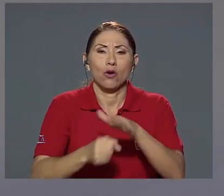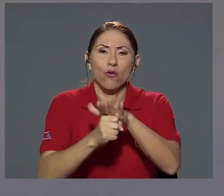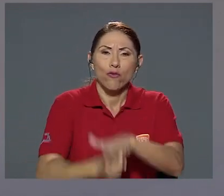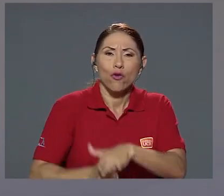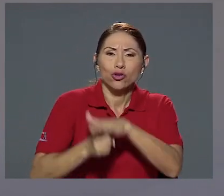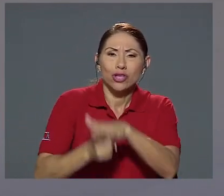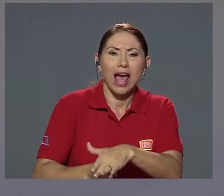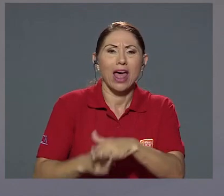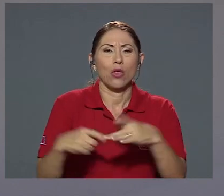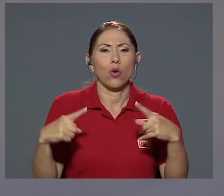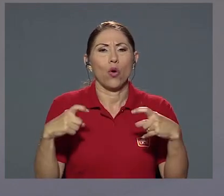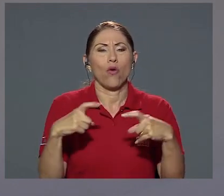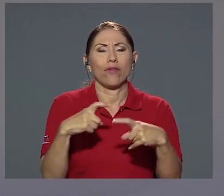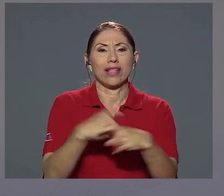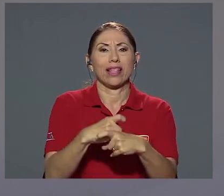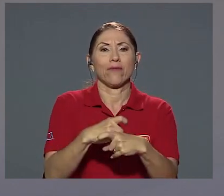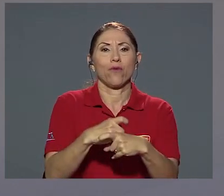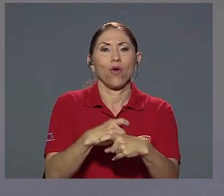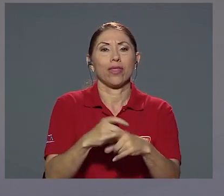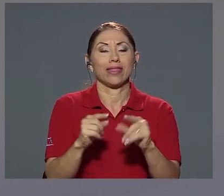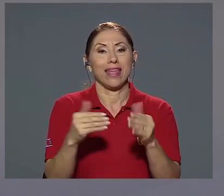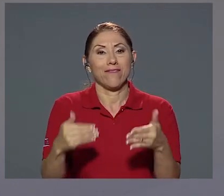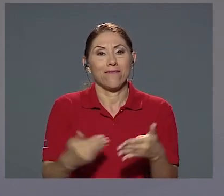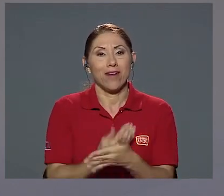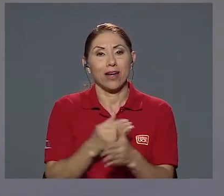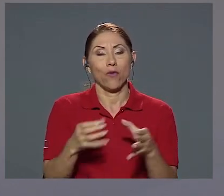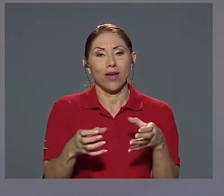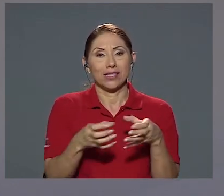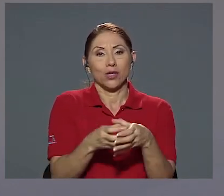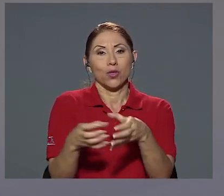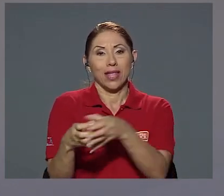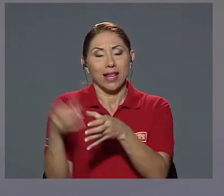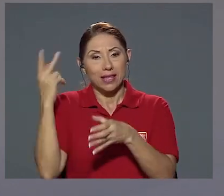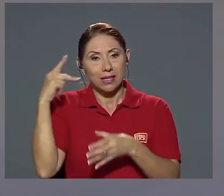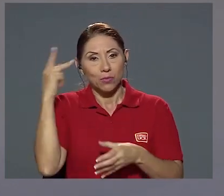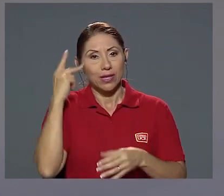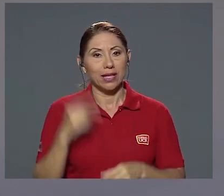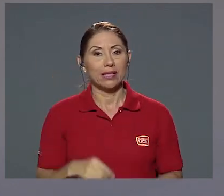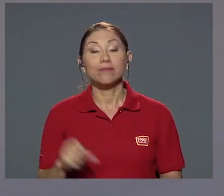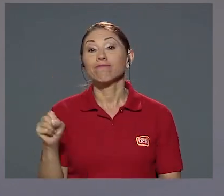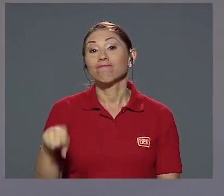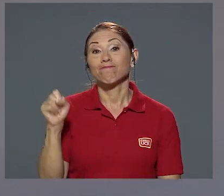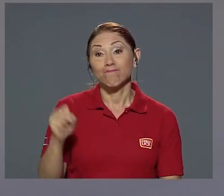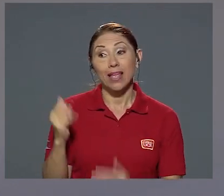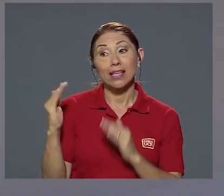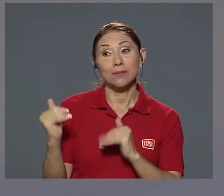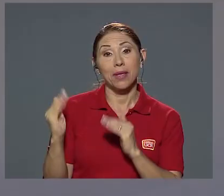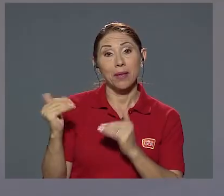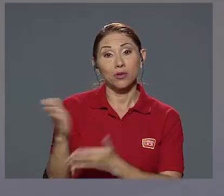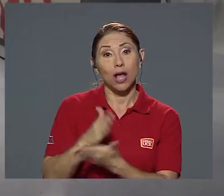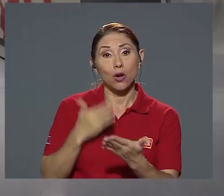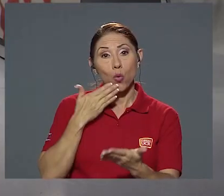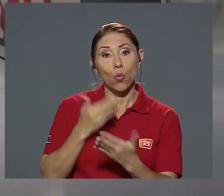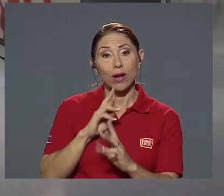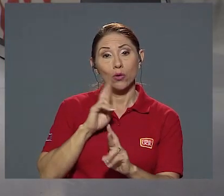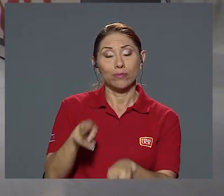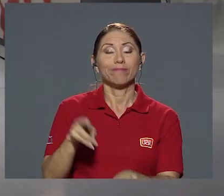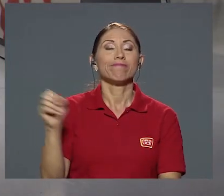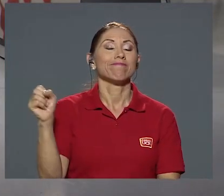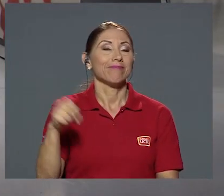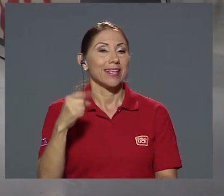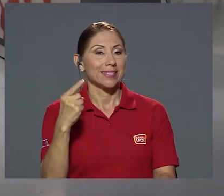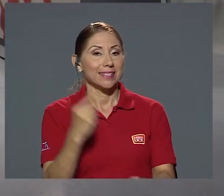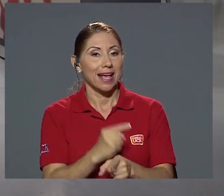forzado, conflictivo, pero de renovación de élites políticas. Sí. Esperemos que algo bueno salga de ahí. Exacto.